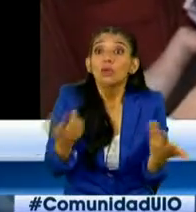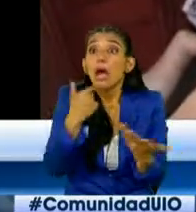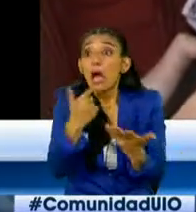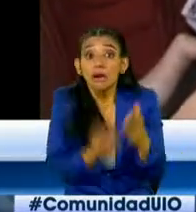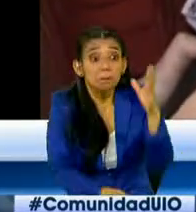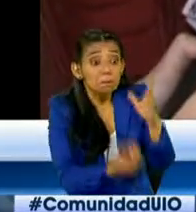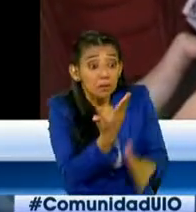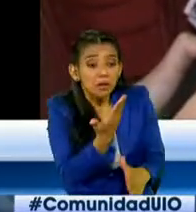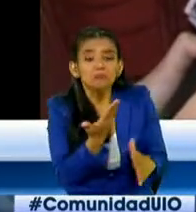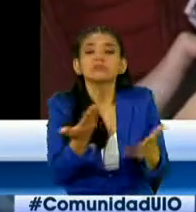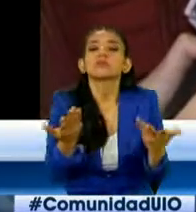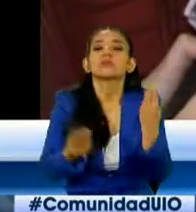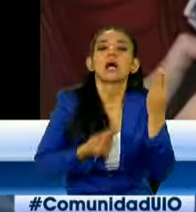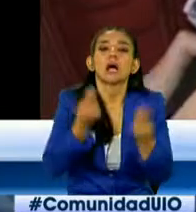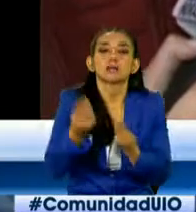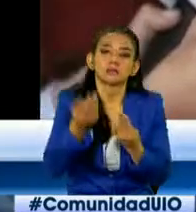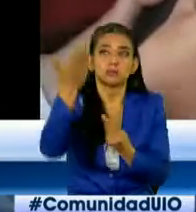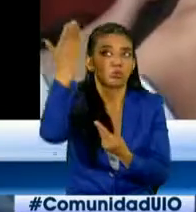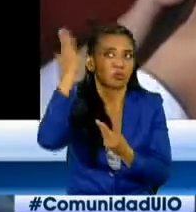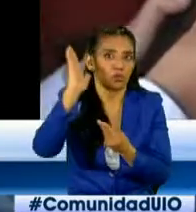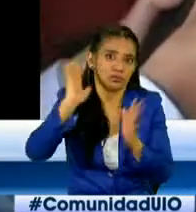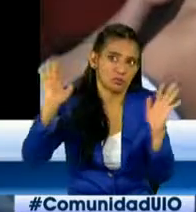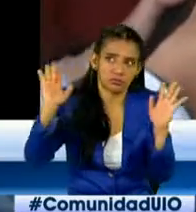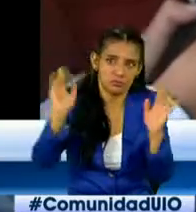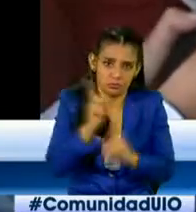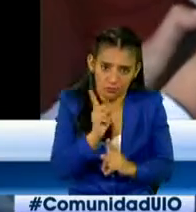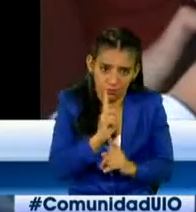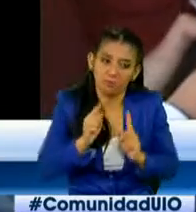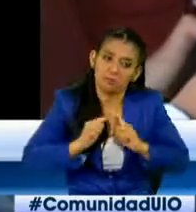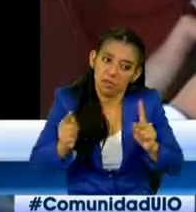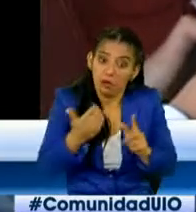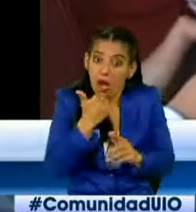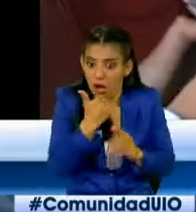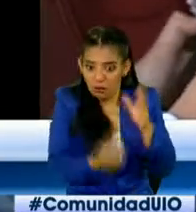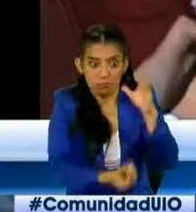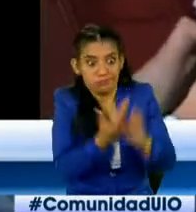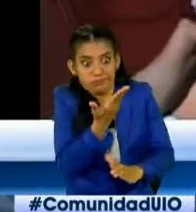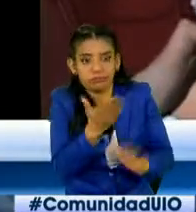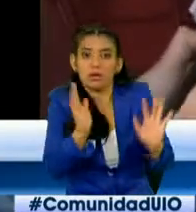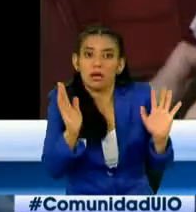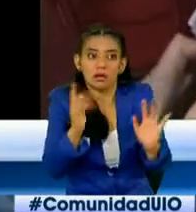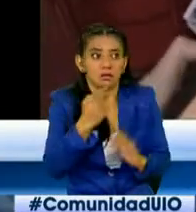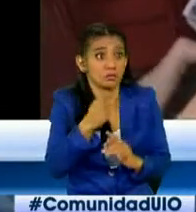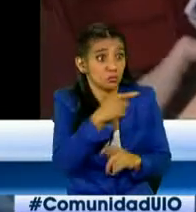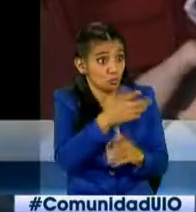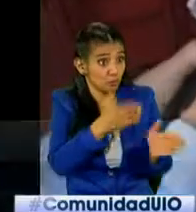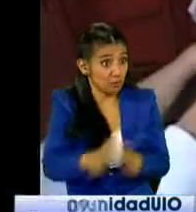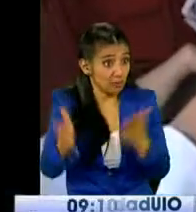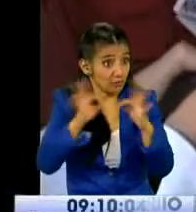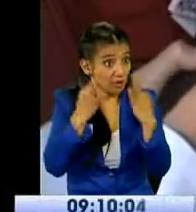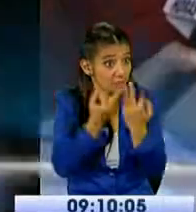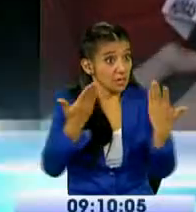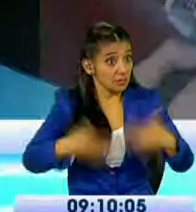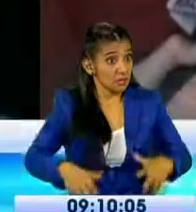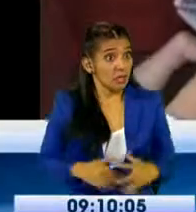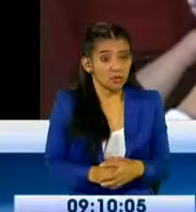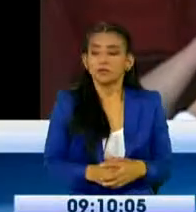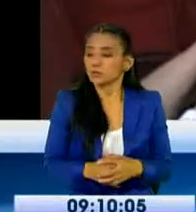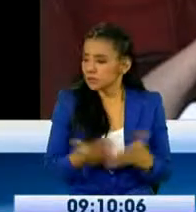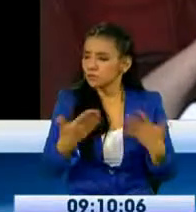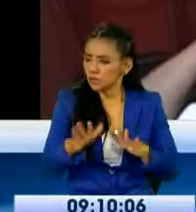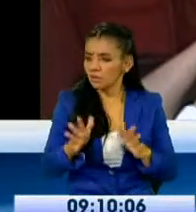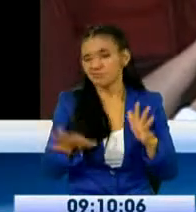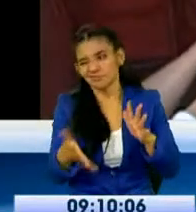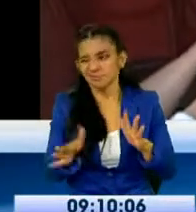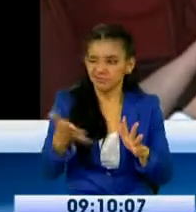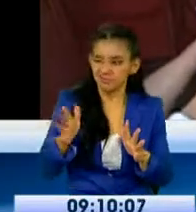posible erupción no que Dios no no pase eso pero igual tenemos que estar al contacto Sí ya tenemos